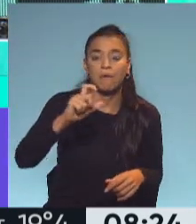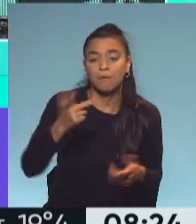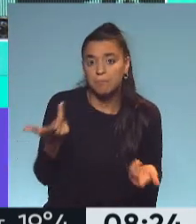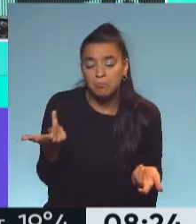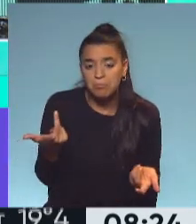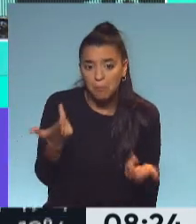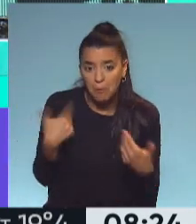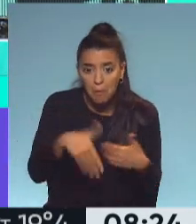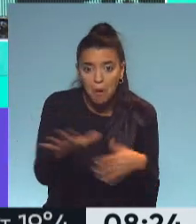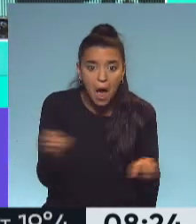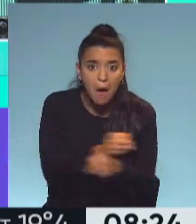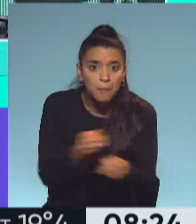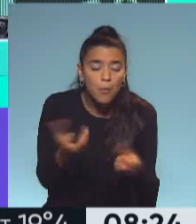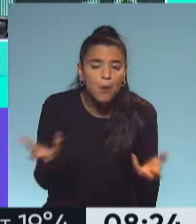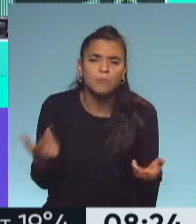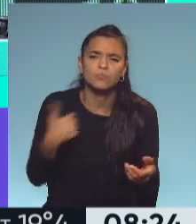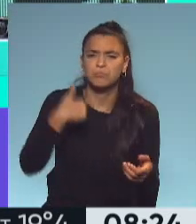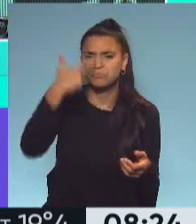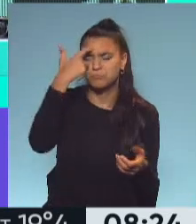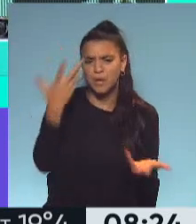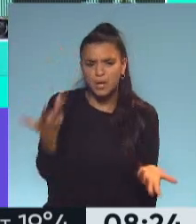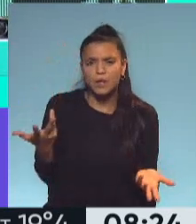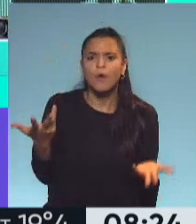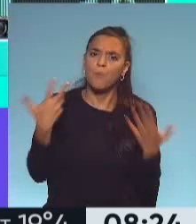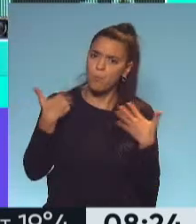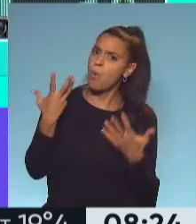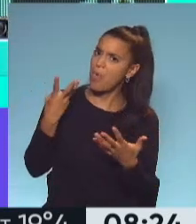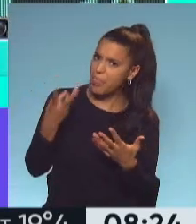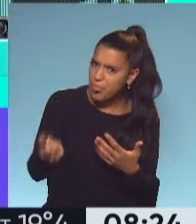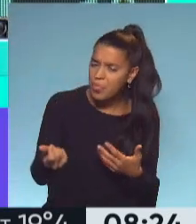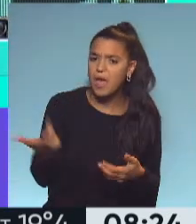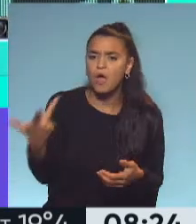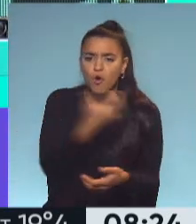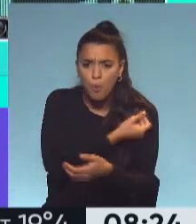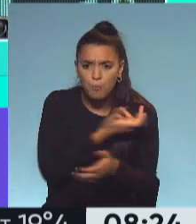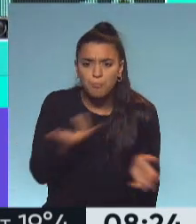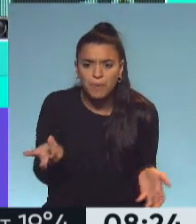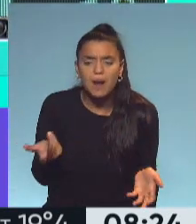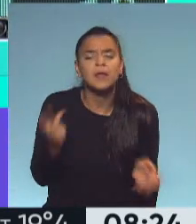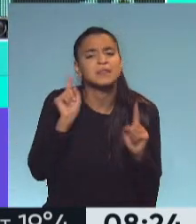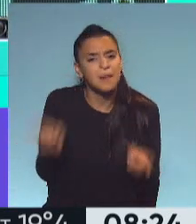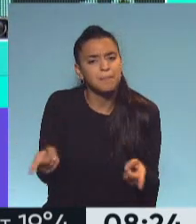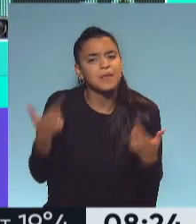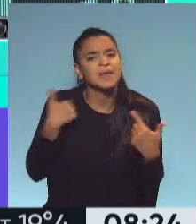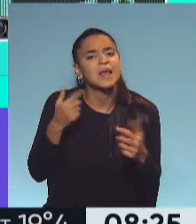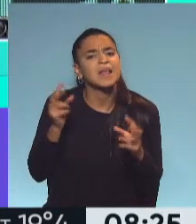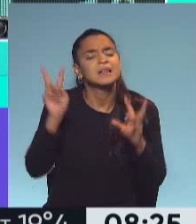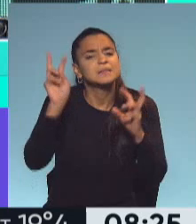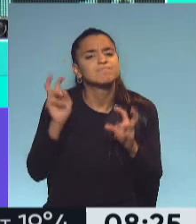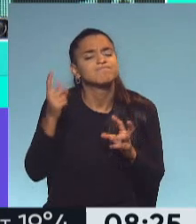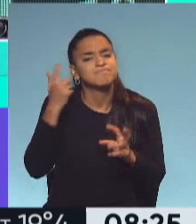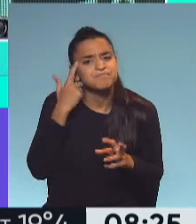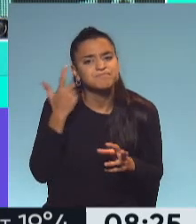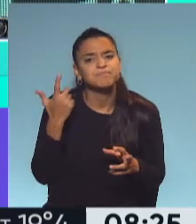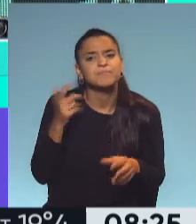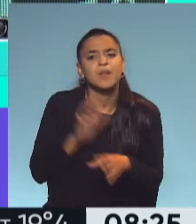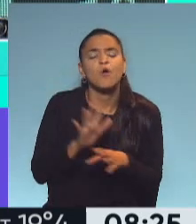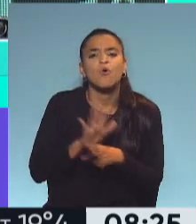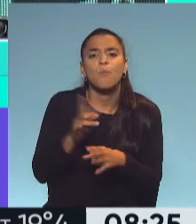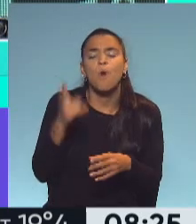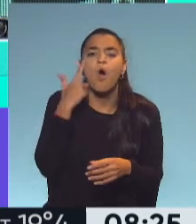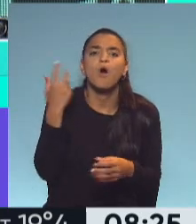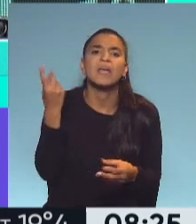también salir. Entonces eso también le despeja la posibilidad de adquirir vacunas. También pasa por una cuestión de apelar a la